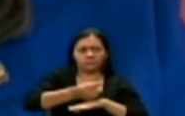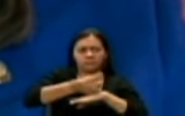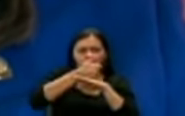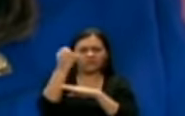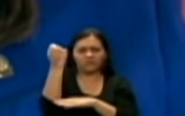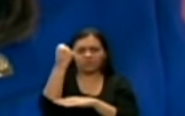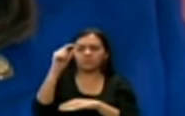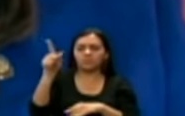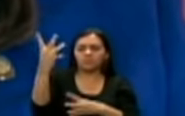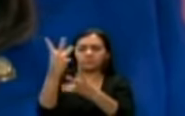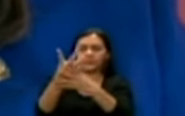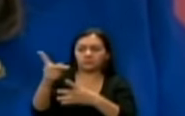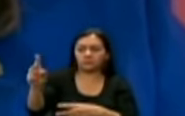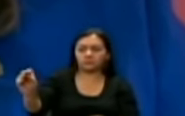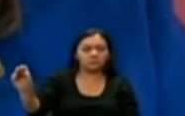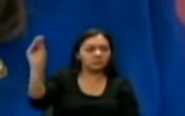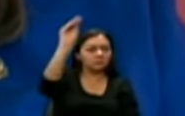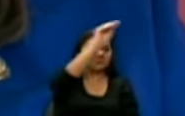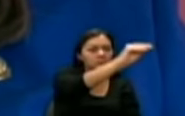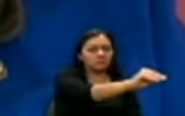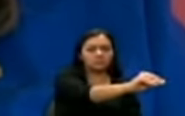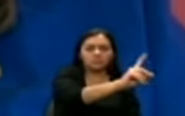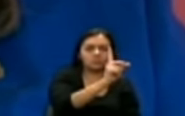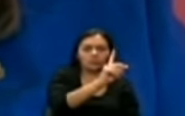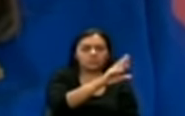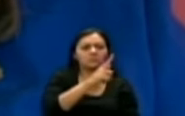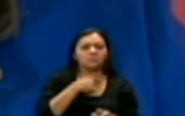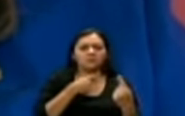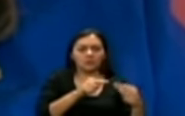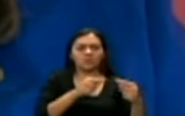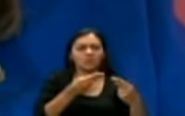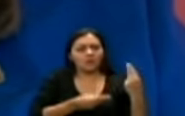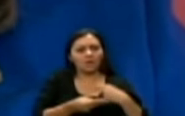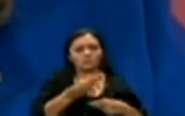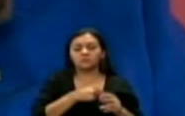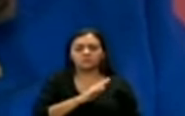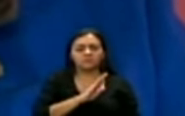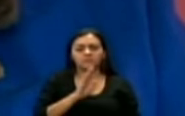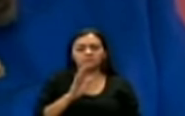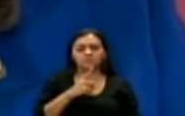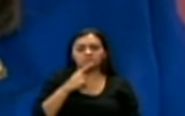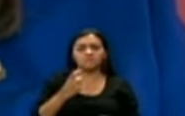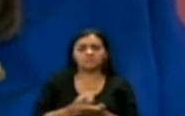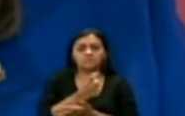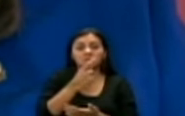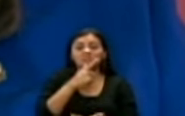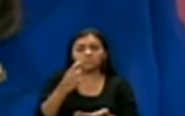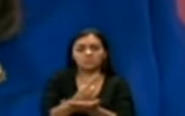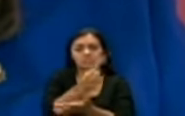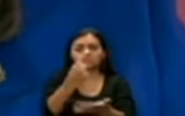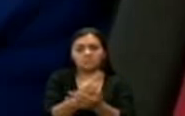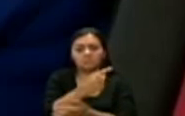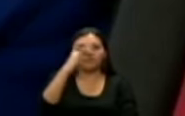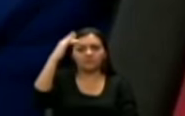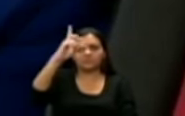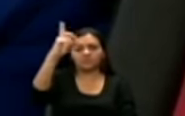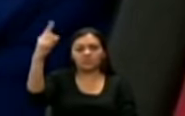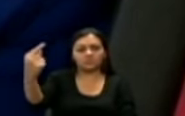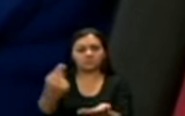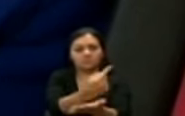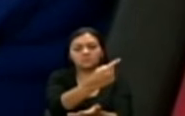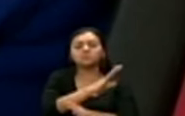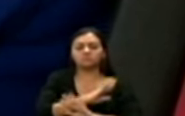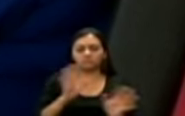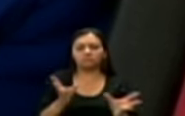plan de una guerra que impulsa la oligarquía, las derechas, de desestabilizar. ¿Y se ha logrado superar todo eso? Se